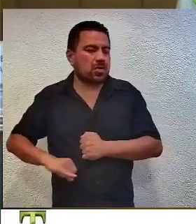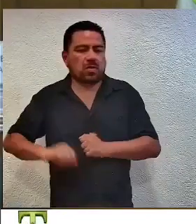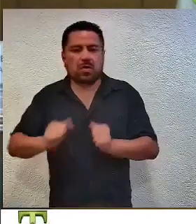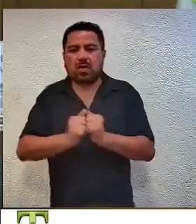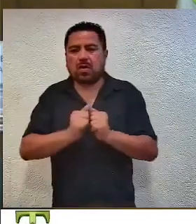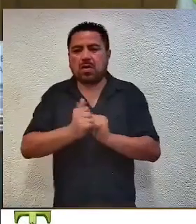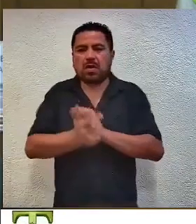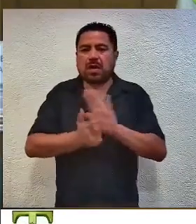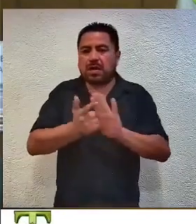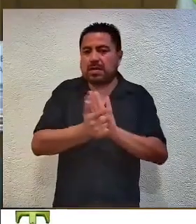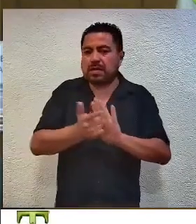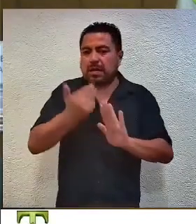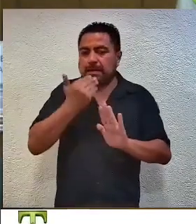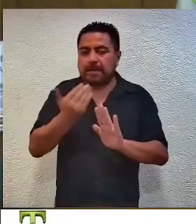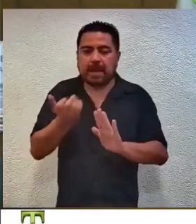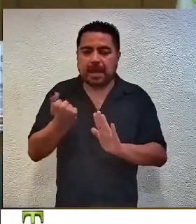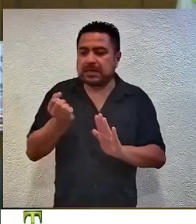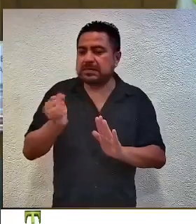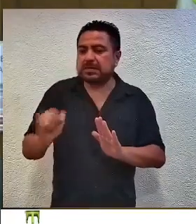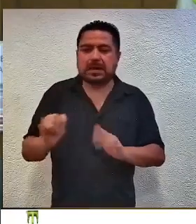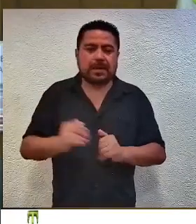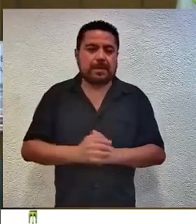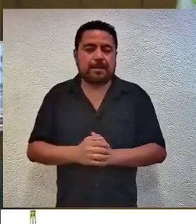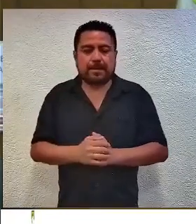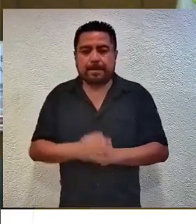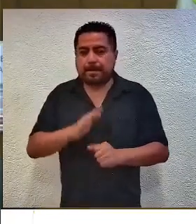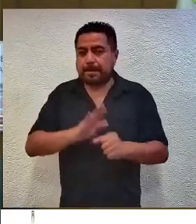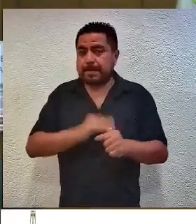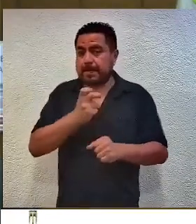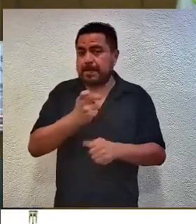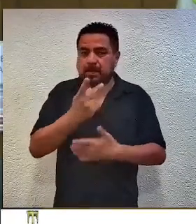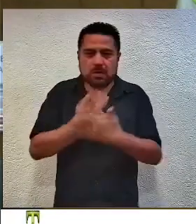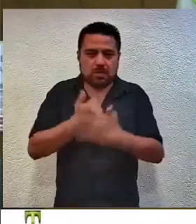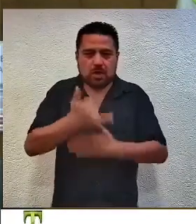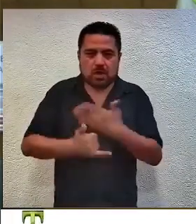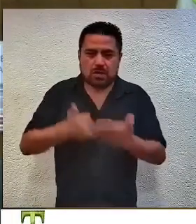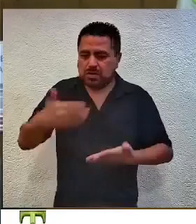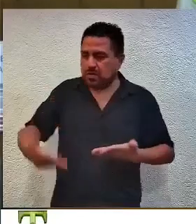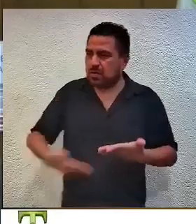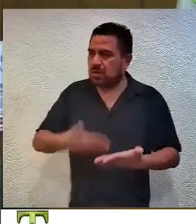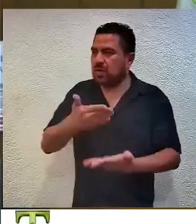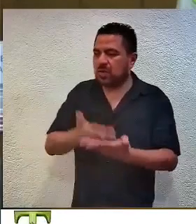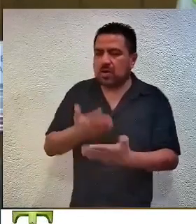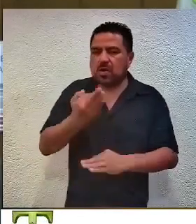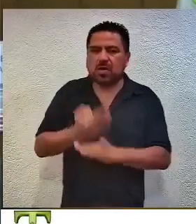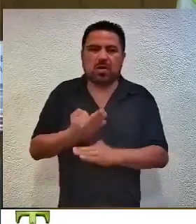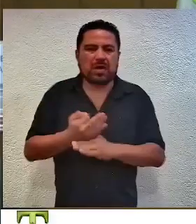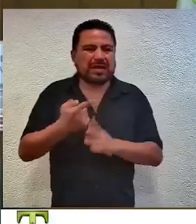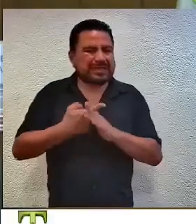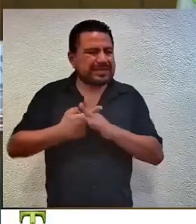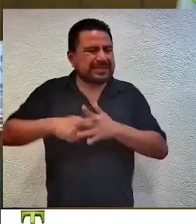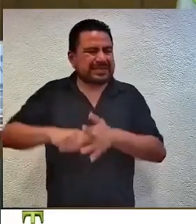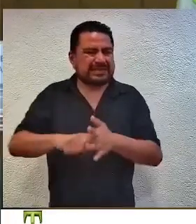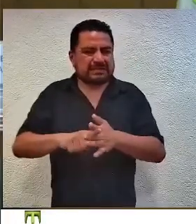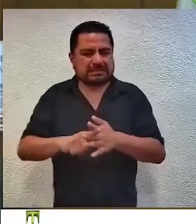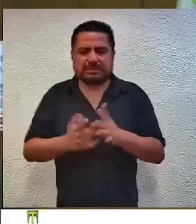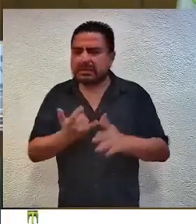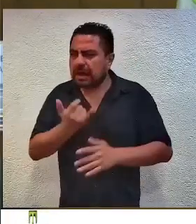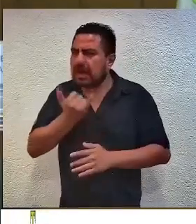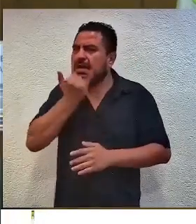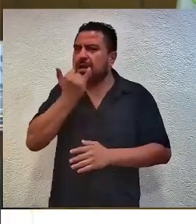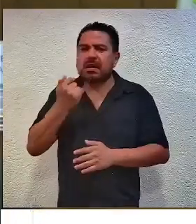que sean. Por tanto, en el proyecto que se nos pone a consideración se parte de una premisa incorrecta